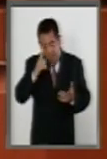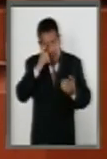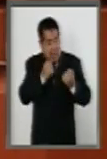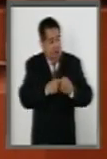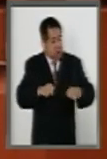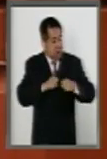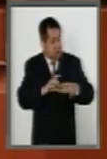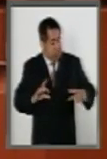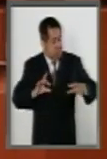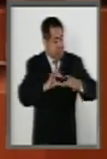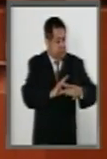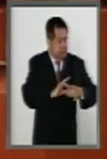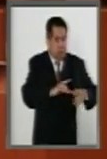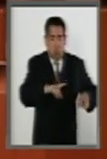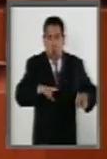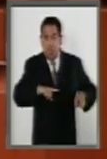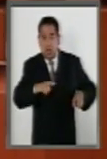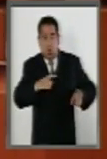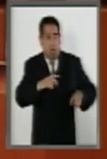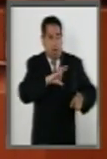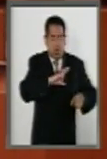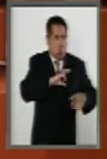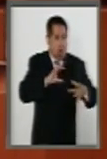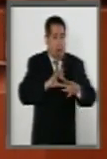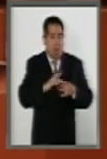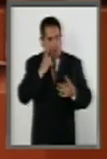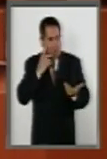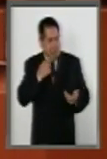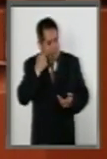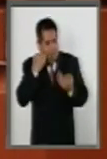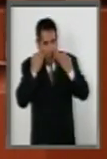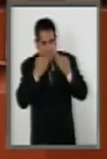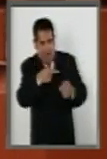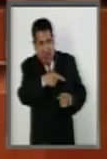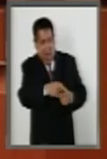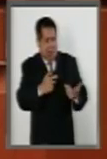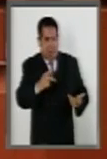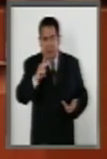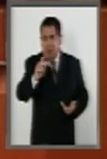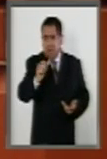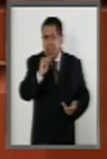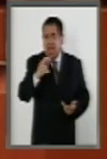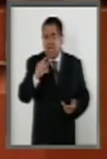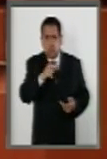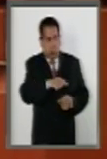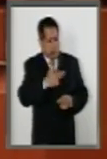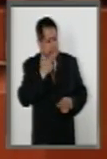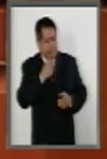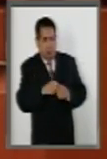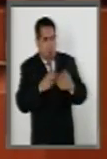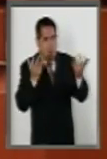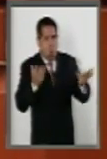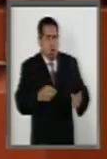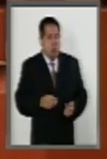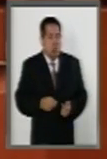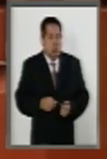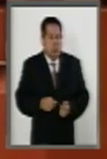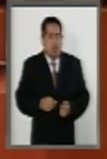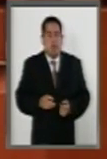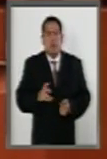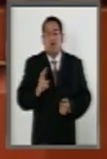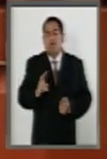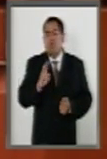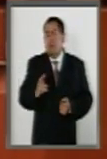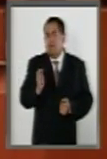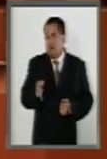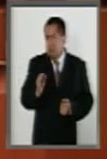asociación público-privada en el complejo petroquímico Pajaritos. Como está previsto,